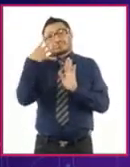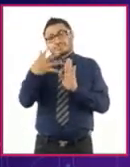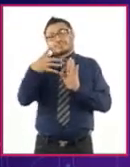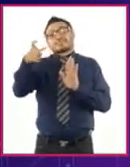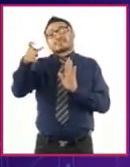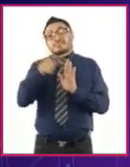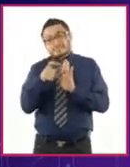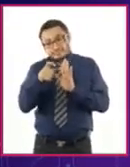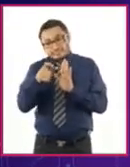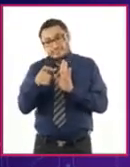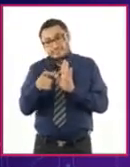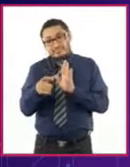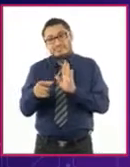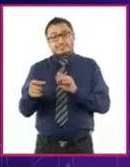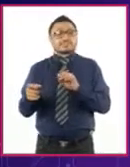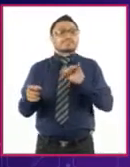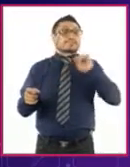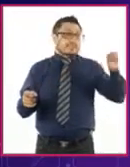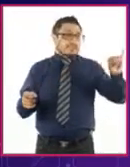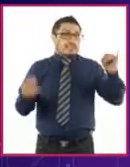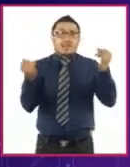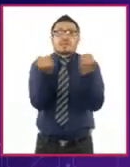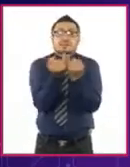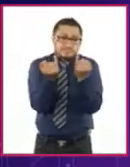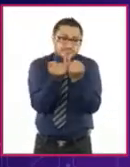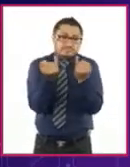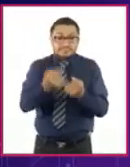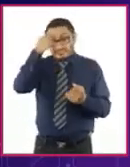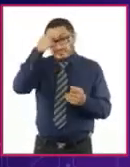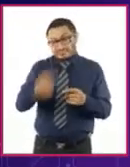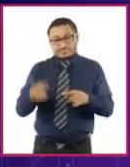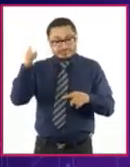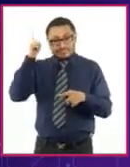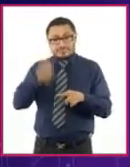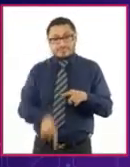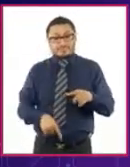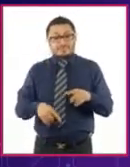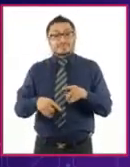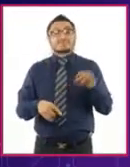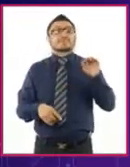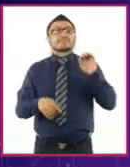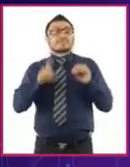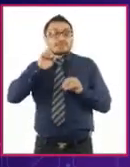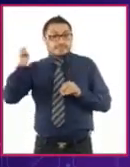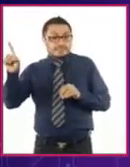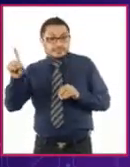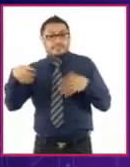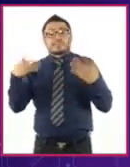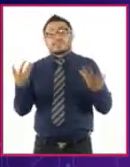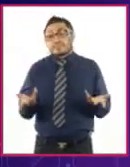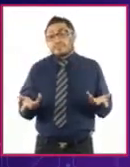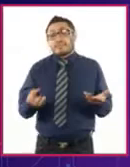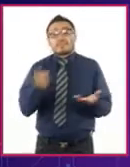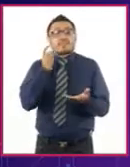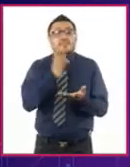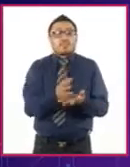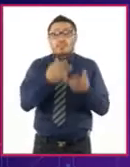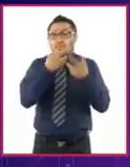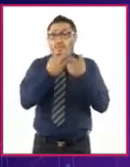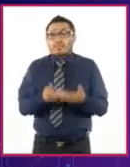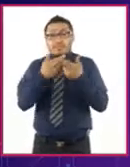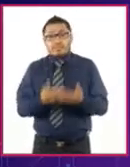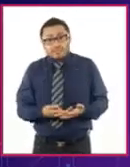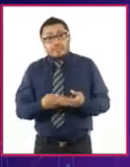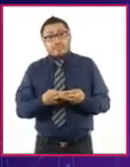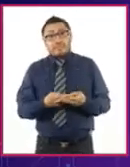5x en ambos lados para eliminar este término del lado derecho y que solo quede el